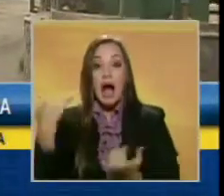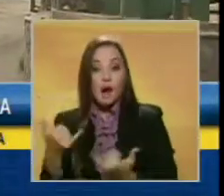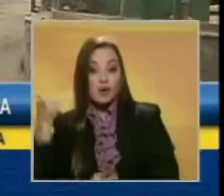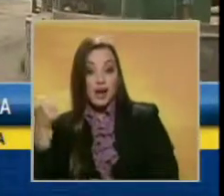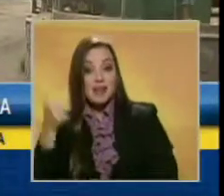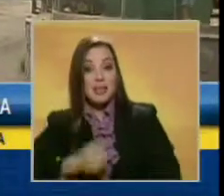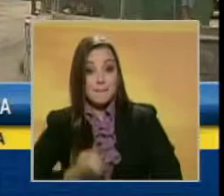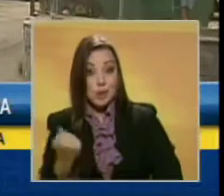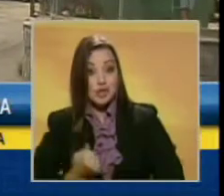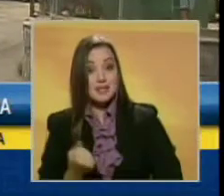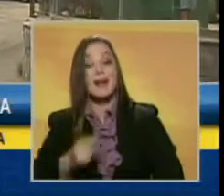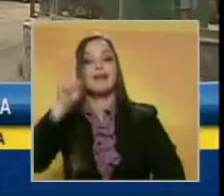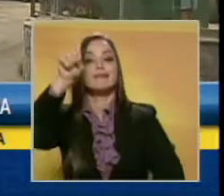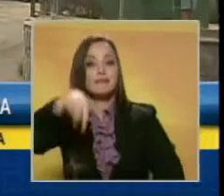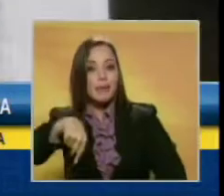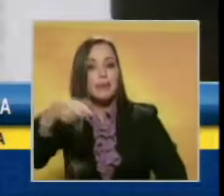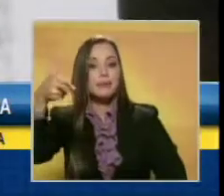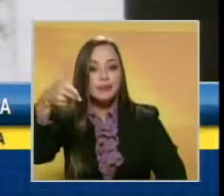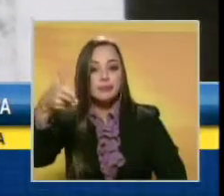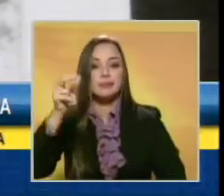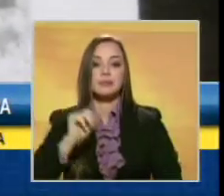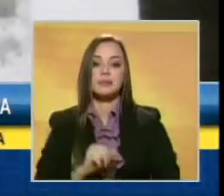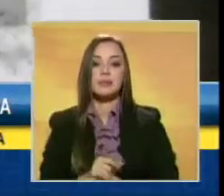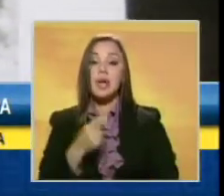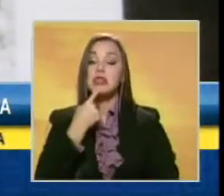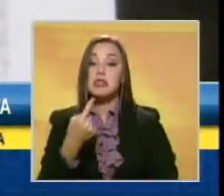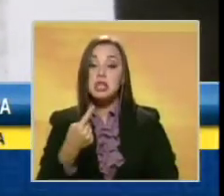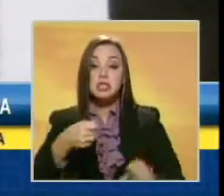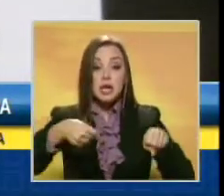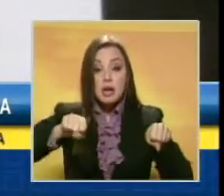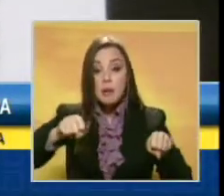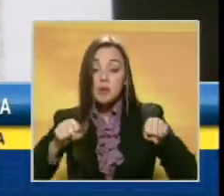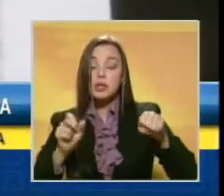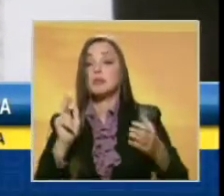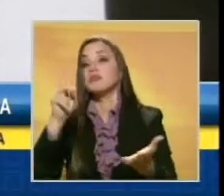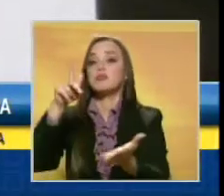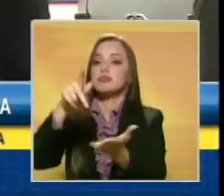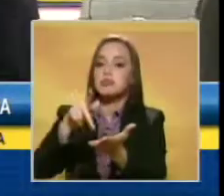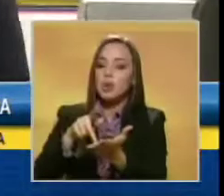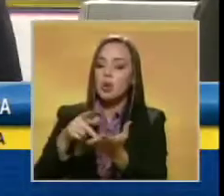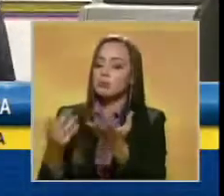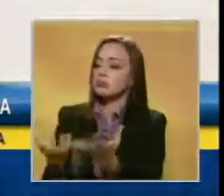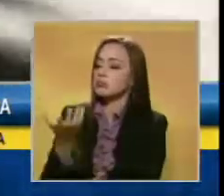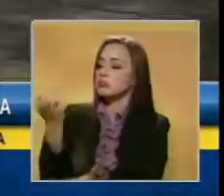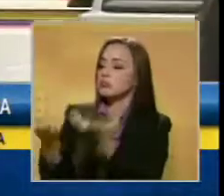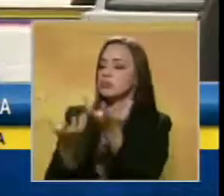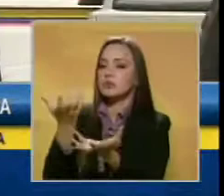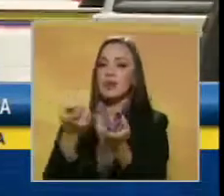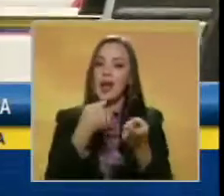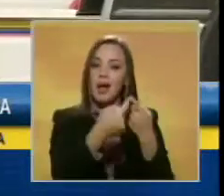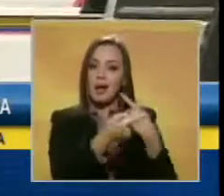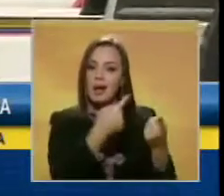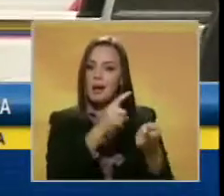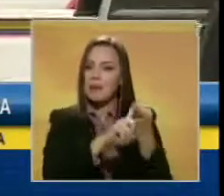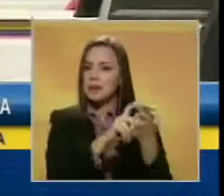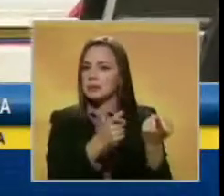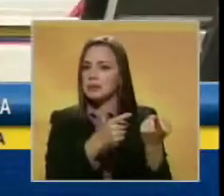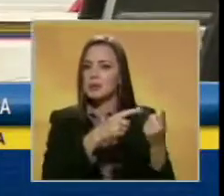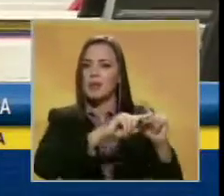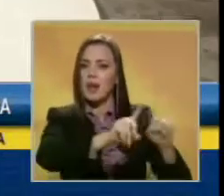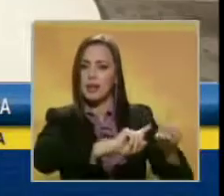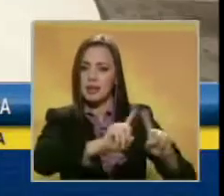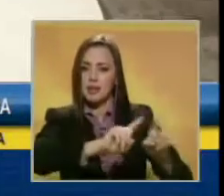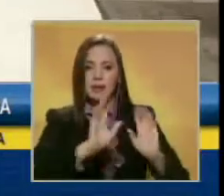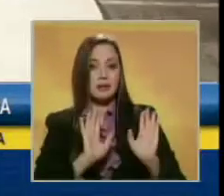años. Allegados cuentan que el funcionario había llegado a la invasión y se puso a cocinar mientras su pareja realizaba unas diligencias en el